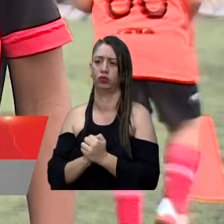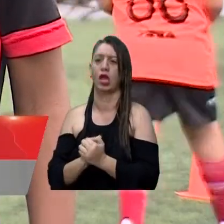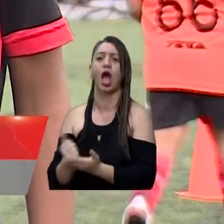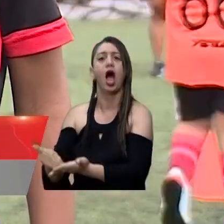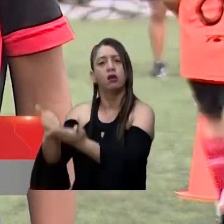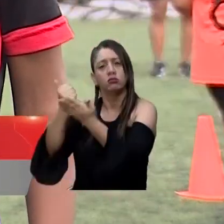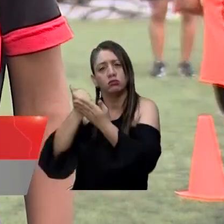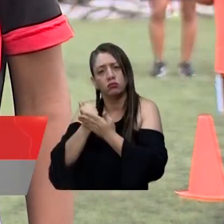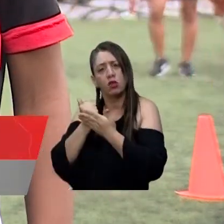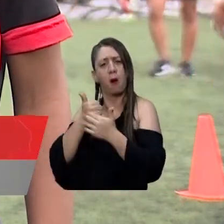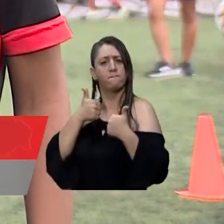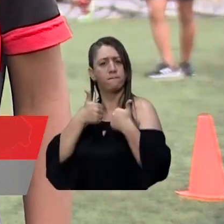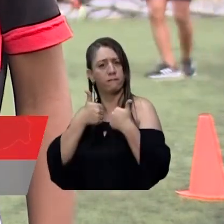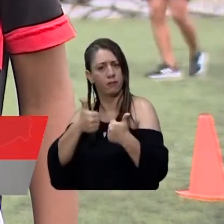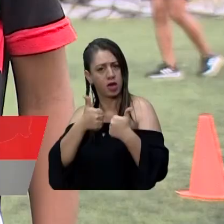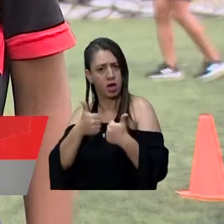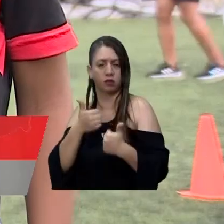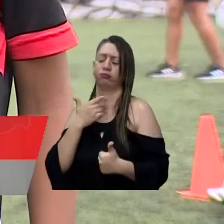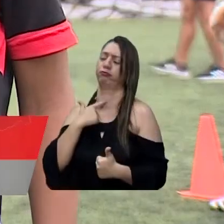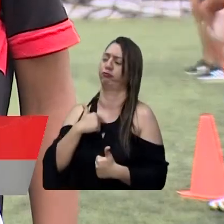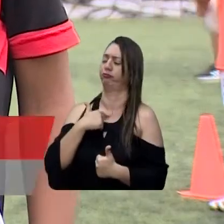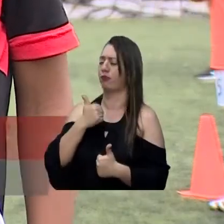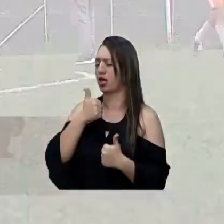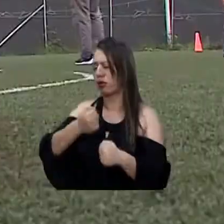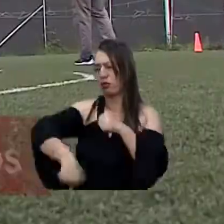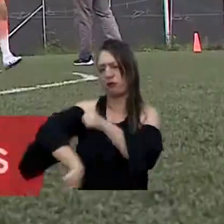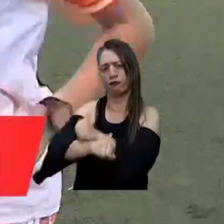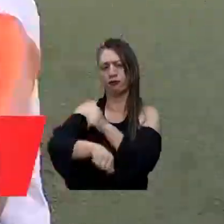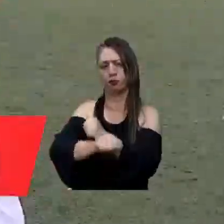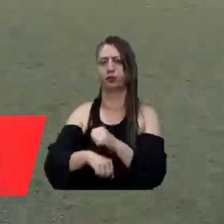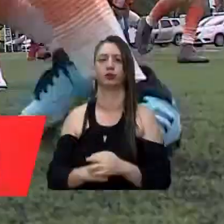y nos ayudan muy bien y me encanta jugar fútbol.